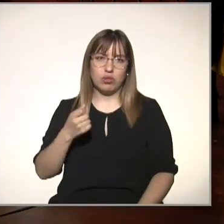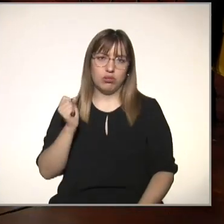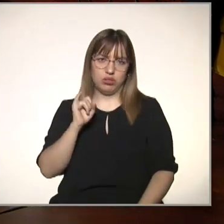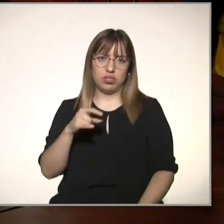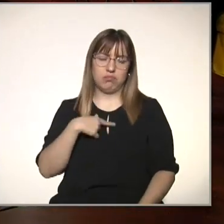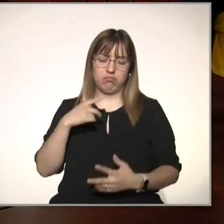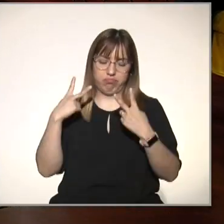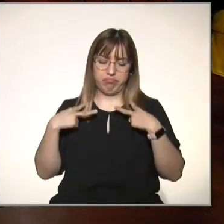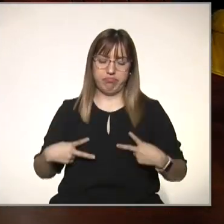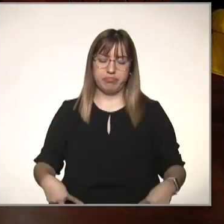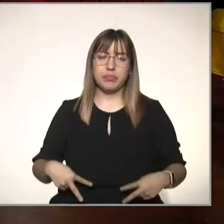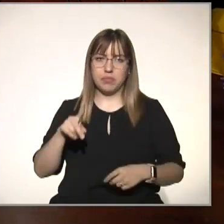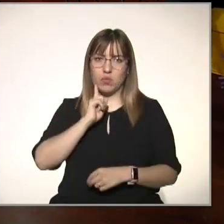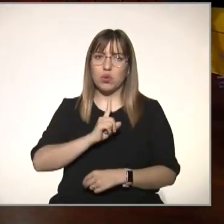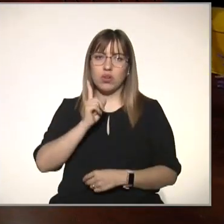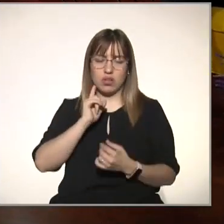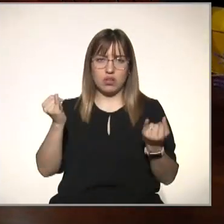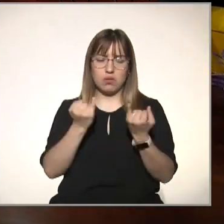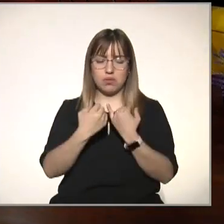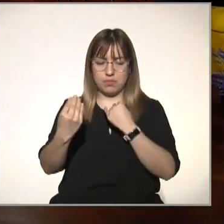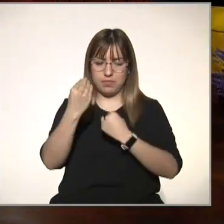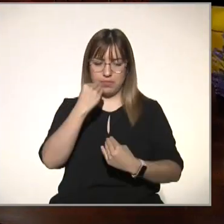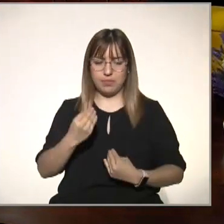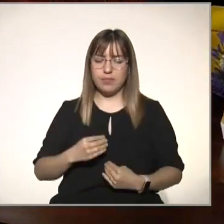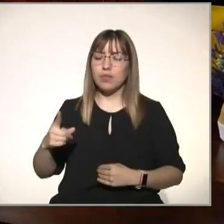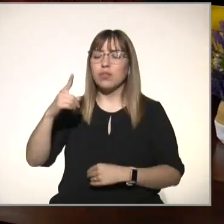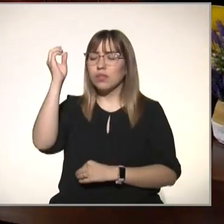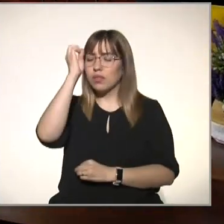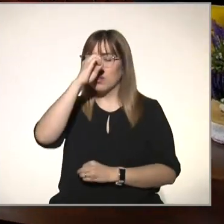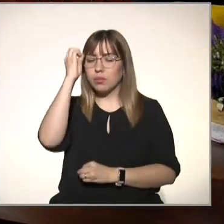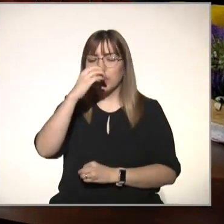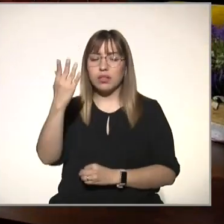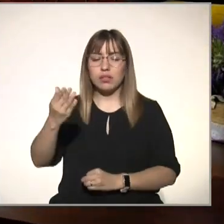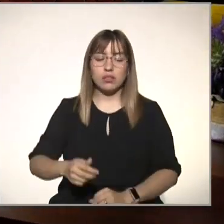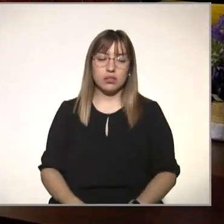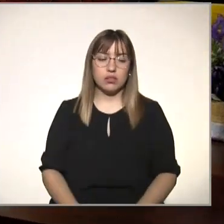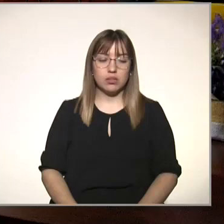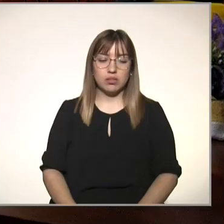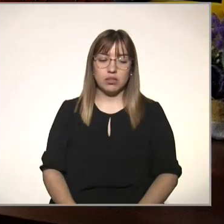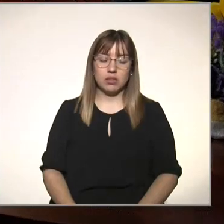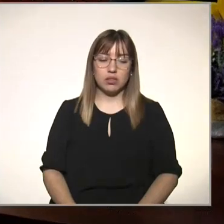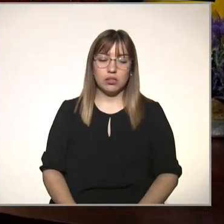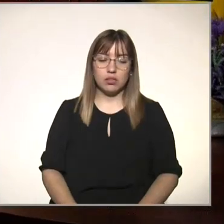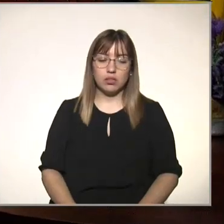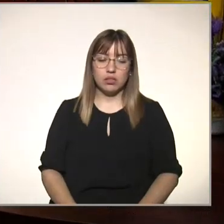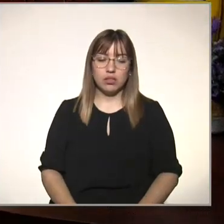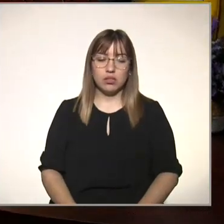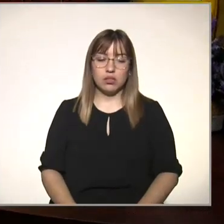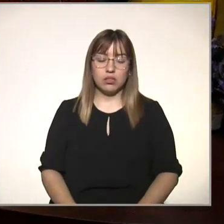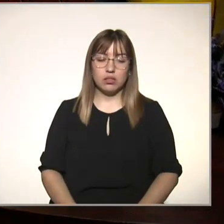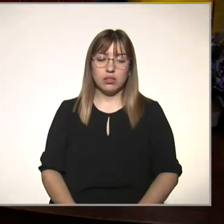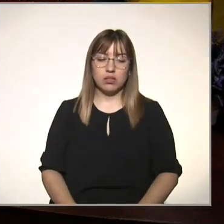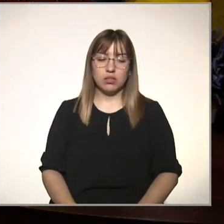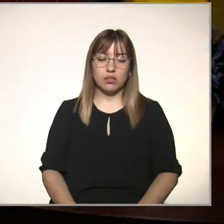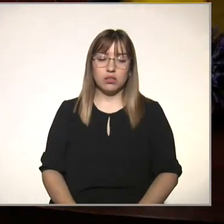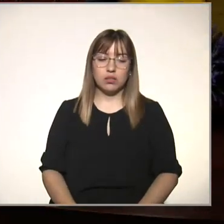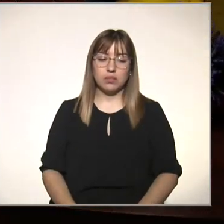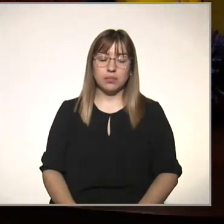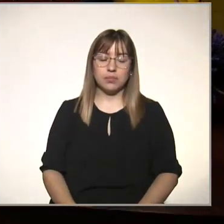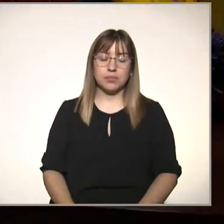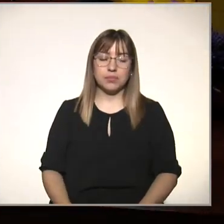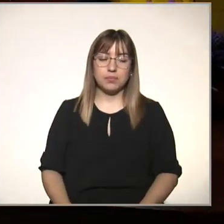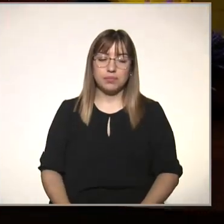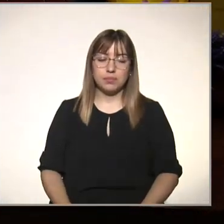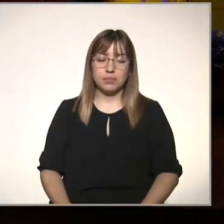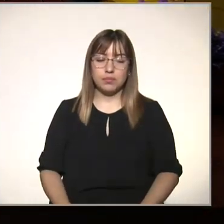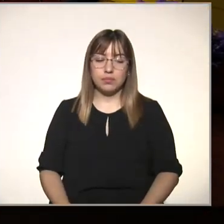siento atraída hacia otras mujeres. ¿Qué opinas sobre esto que acabamos de verlo? Pues precisamente en la sociedad hay un mandato